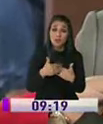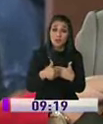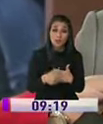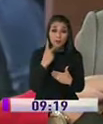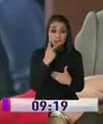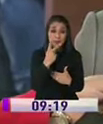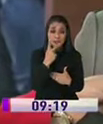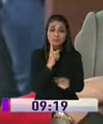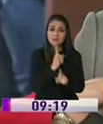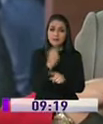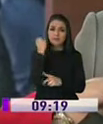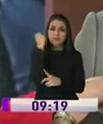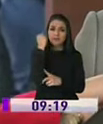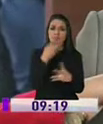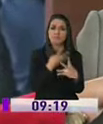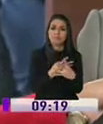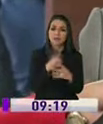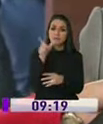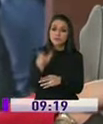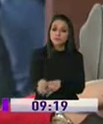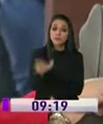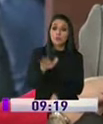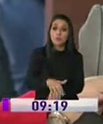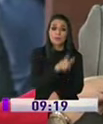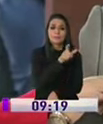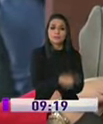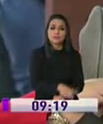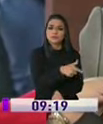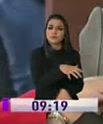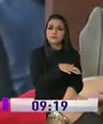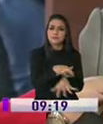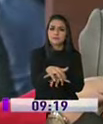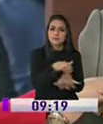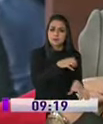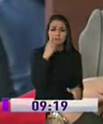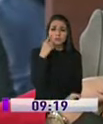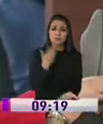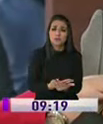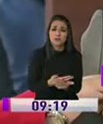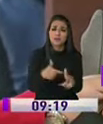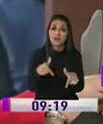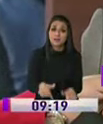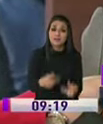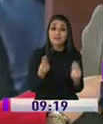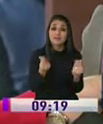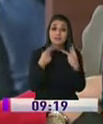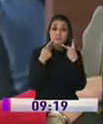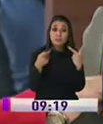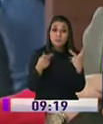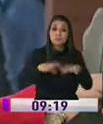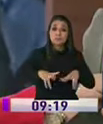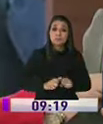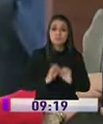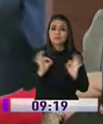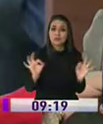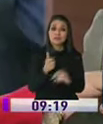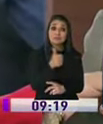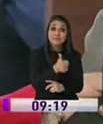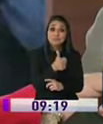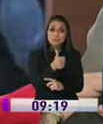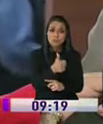que aquí existe un derecho penal de autor y no de acción, en el que nosotros hemos demostrado hasta la saciedad que aquí no hay peculado. Tanto es así que son los